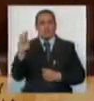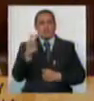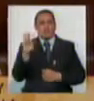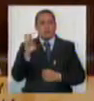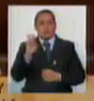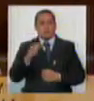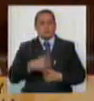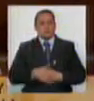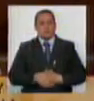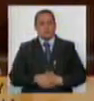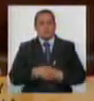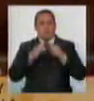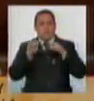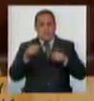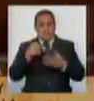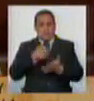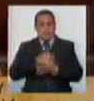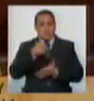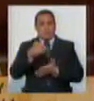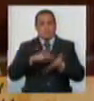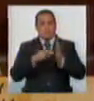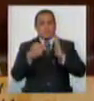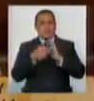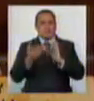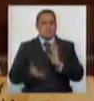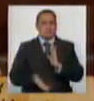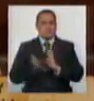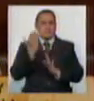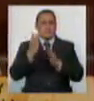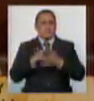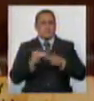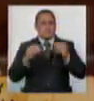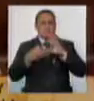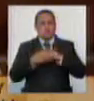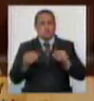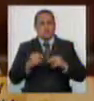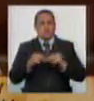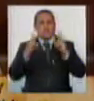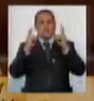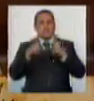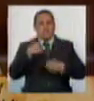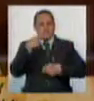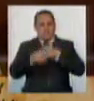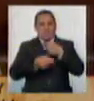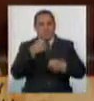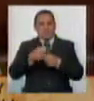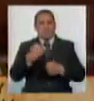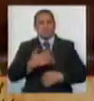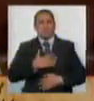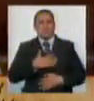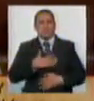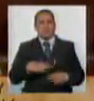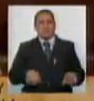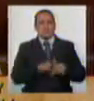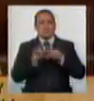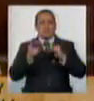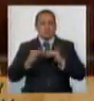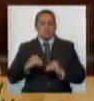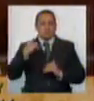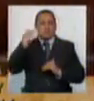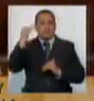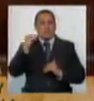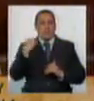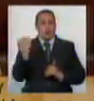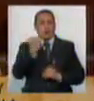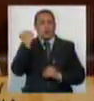dólares. Esta cifra representa un récord histórico en términos de inversión adjudicada y supera lo